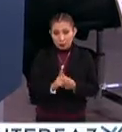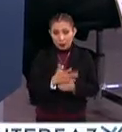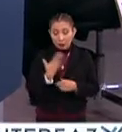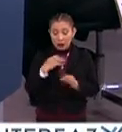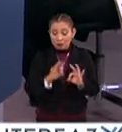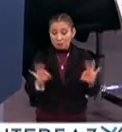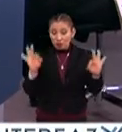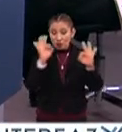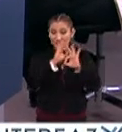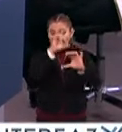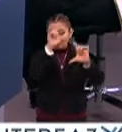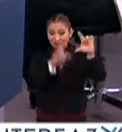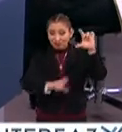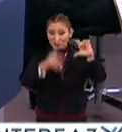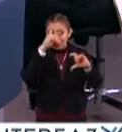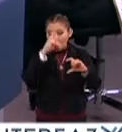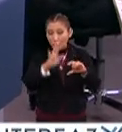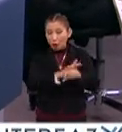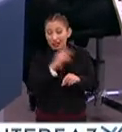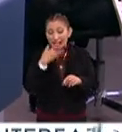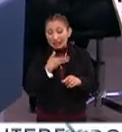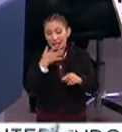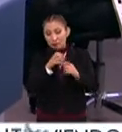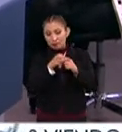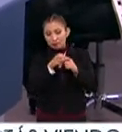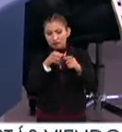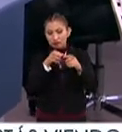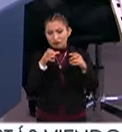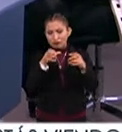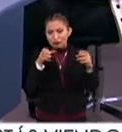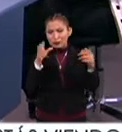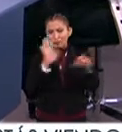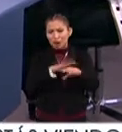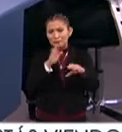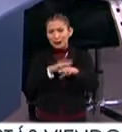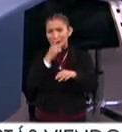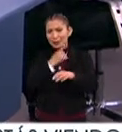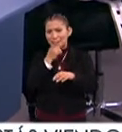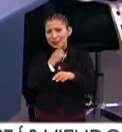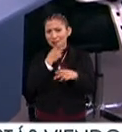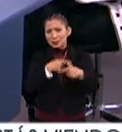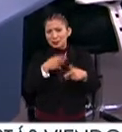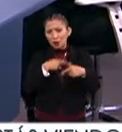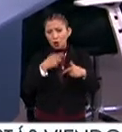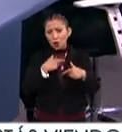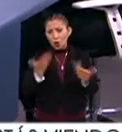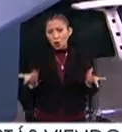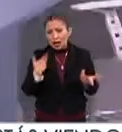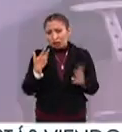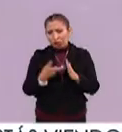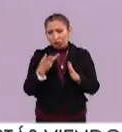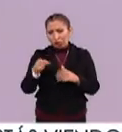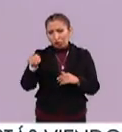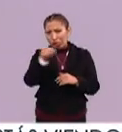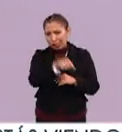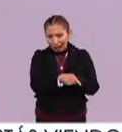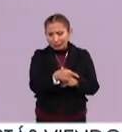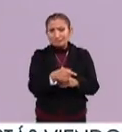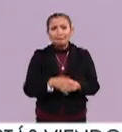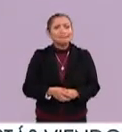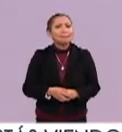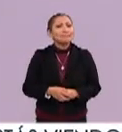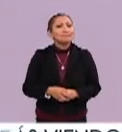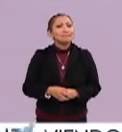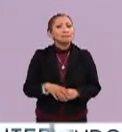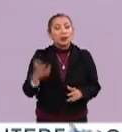muy importante a nivel nacional, ya que estamos teniendo un incremento muy importante de la prevalencia de pacientes con